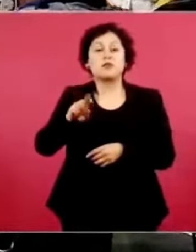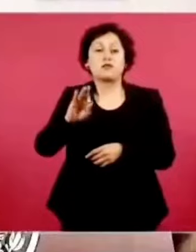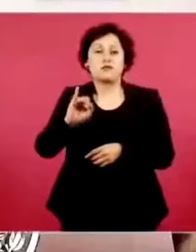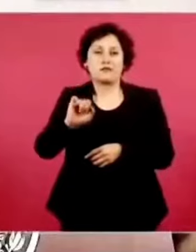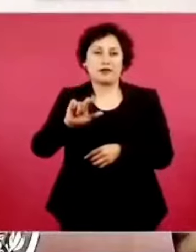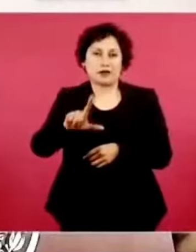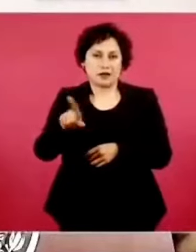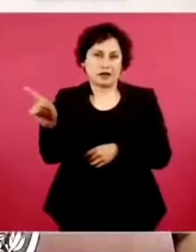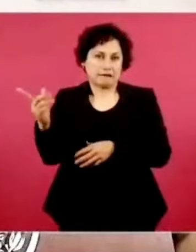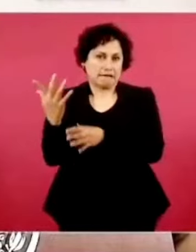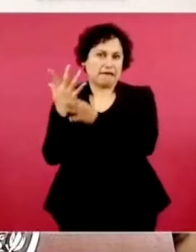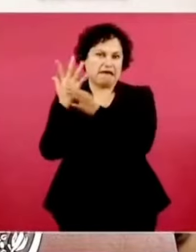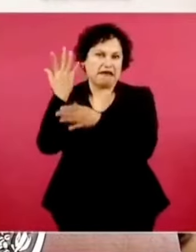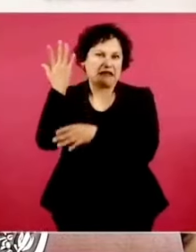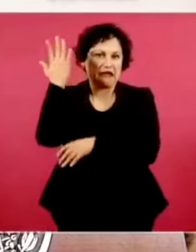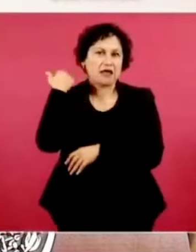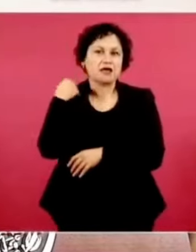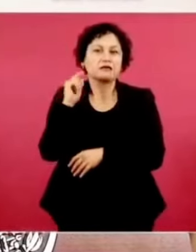era una